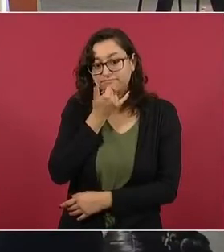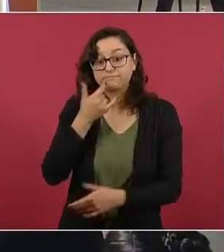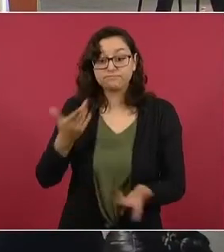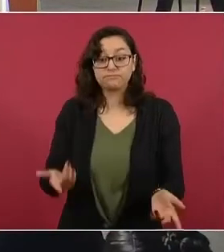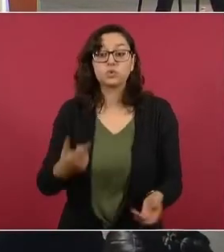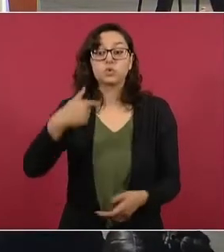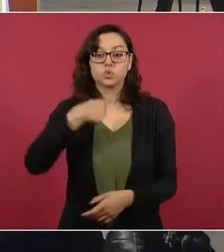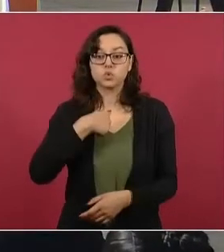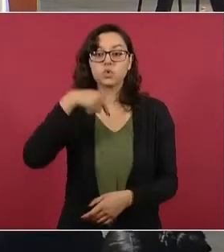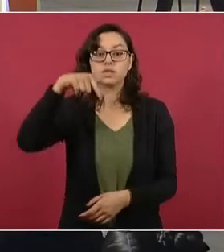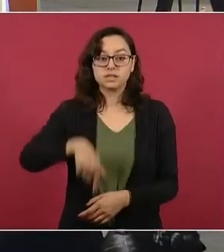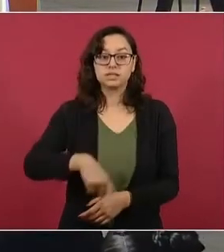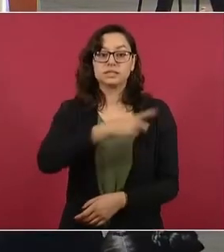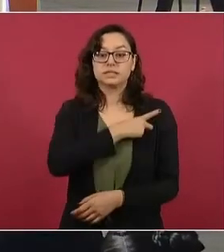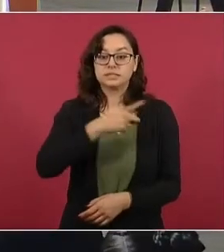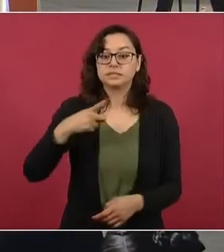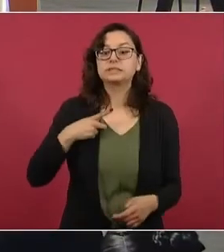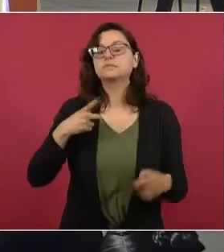Porque no quiero